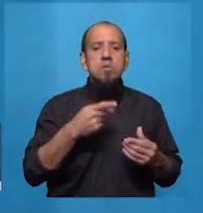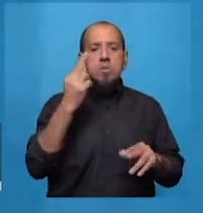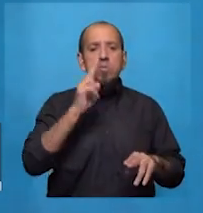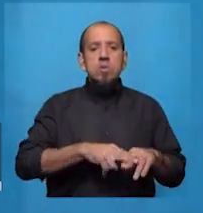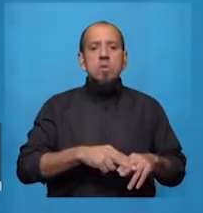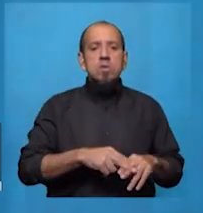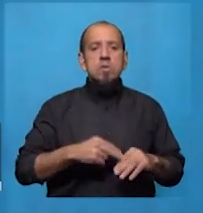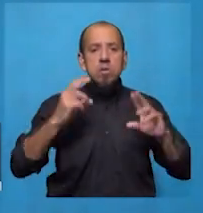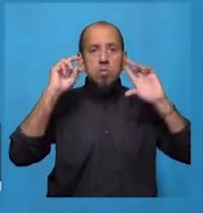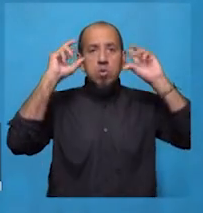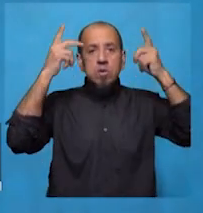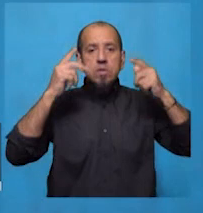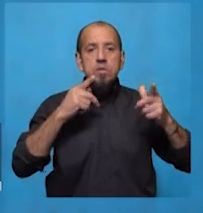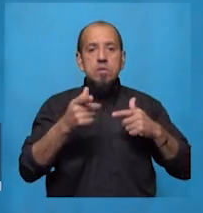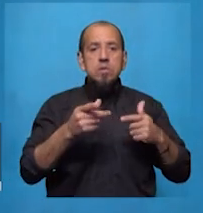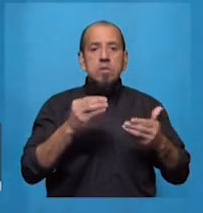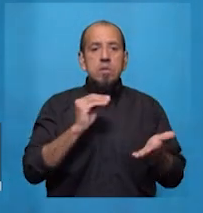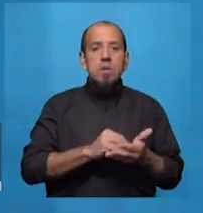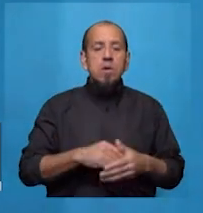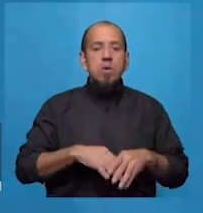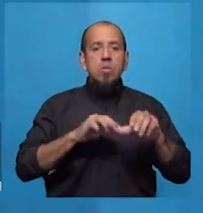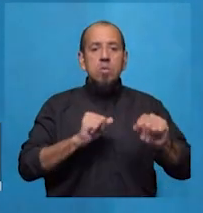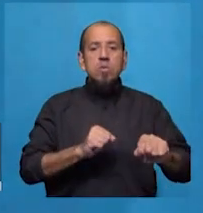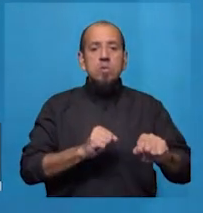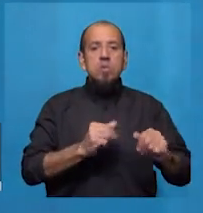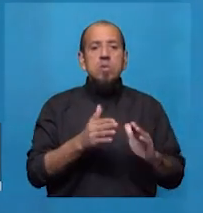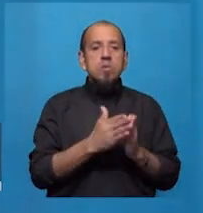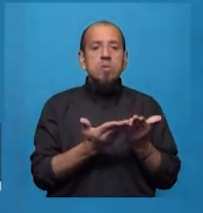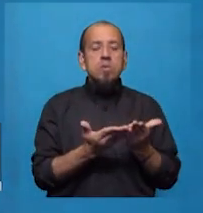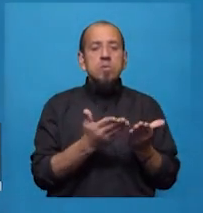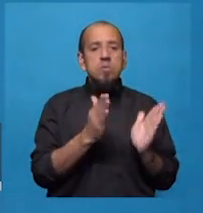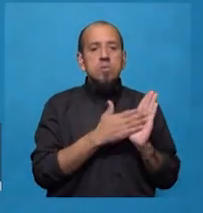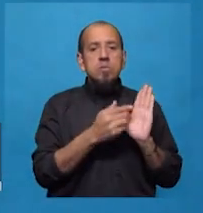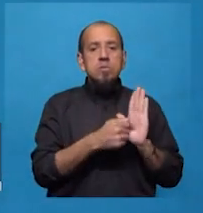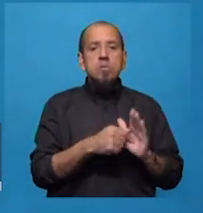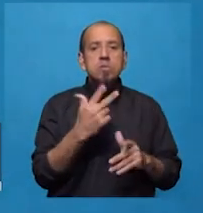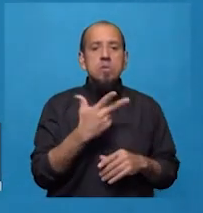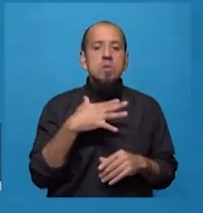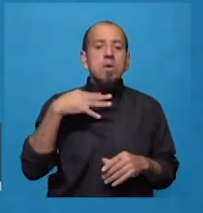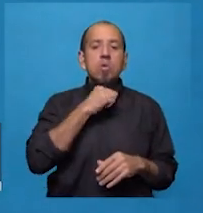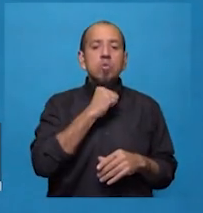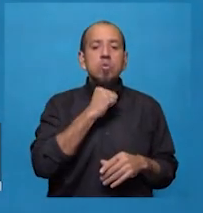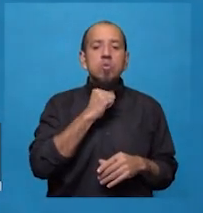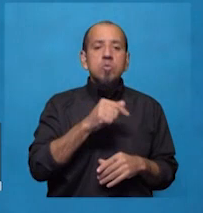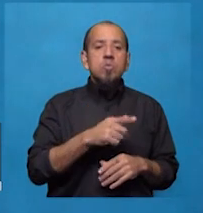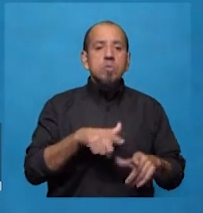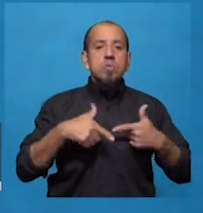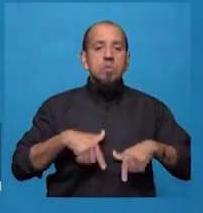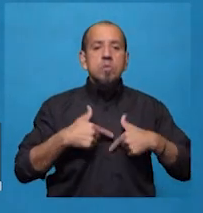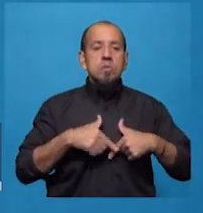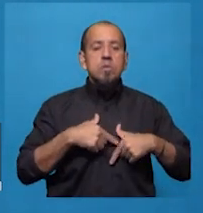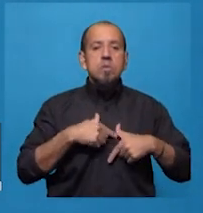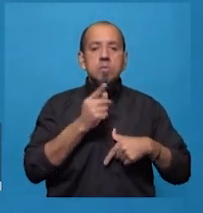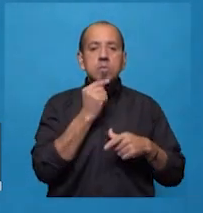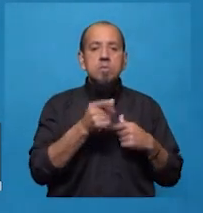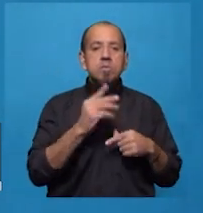que es un elemento que es colocaron en el compromiso por el país el programa de la coalición el 3 de agosto que fue cuando el Ministerio del interior fue la